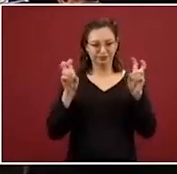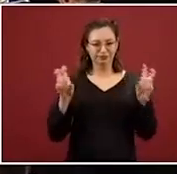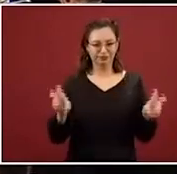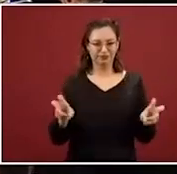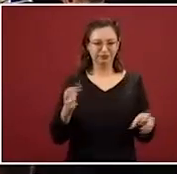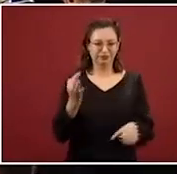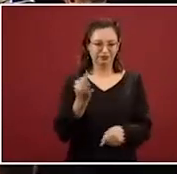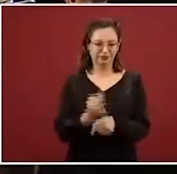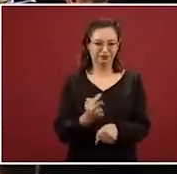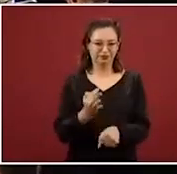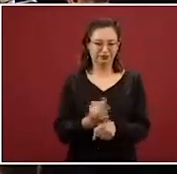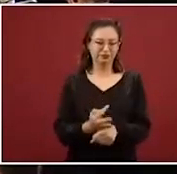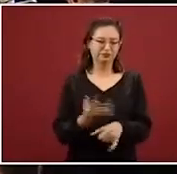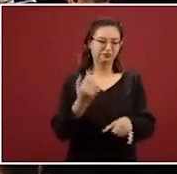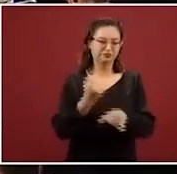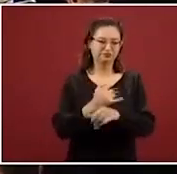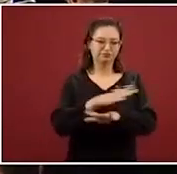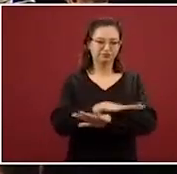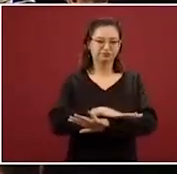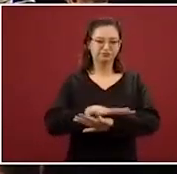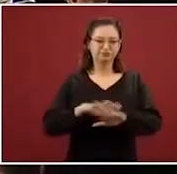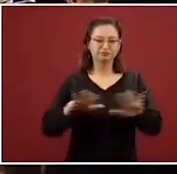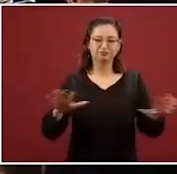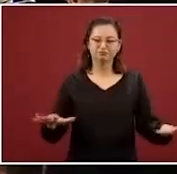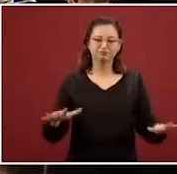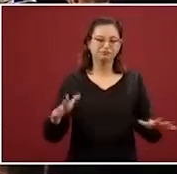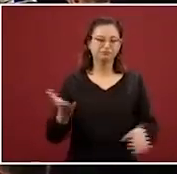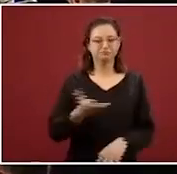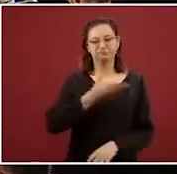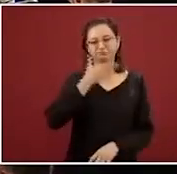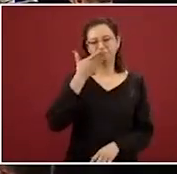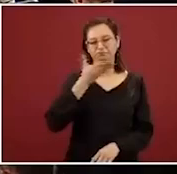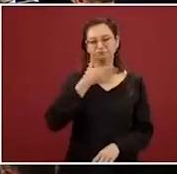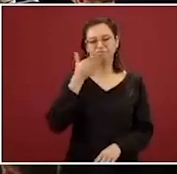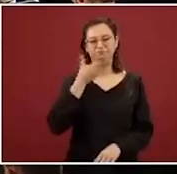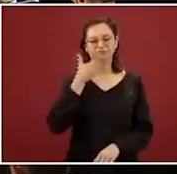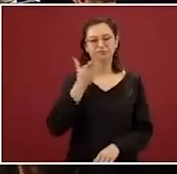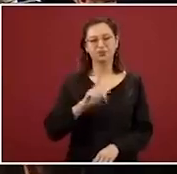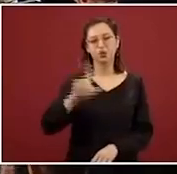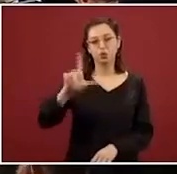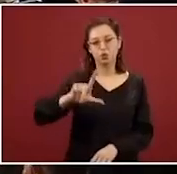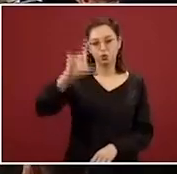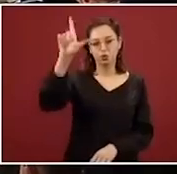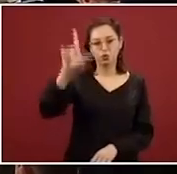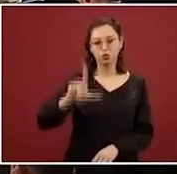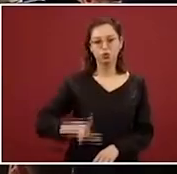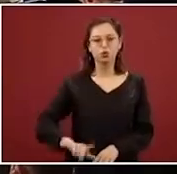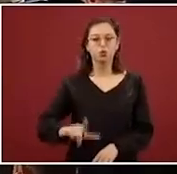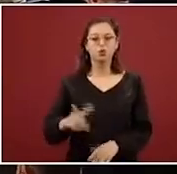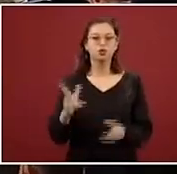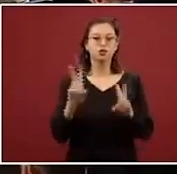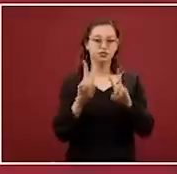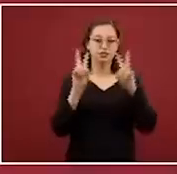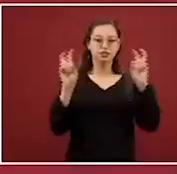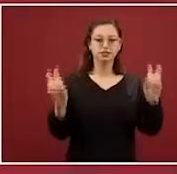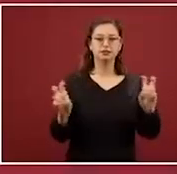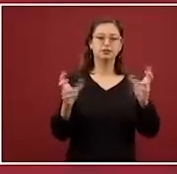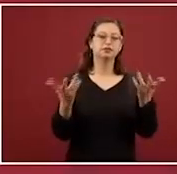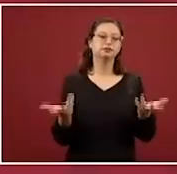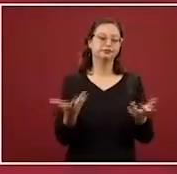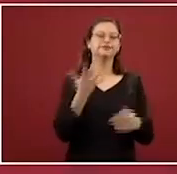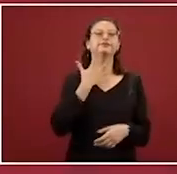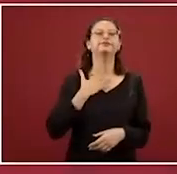vamos a informar como todos los lunes sobre el precio de